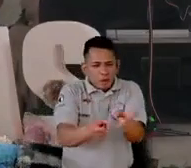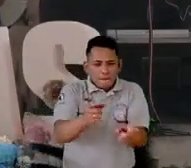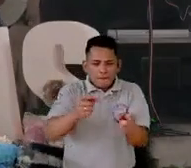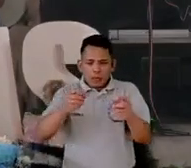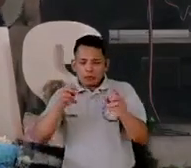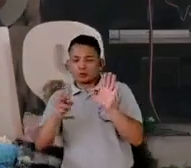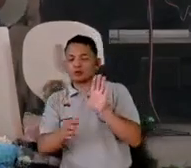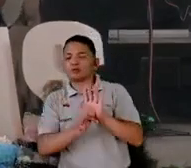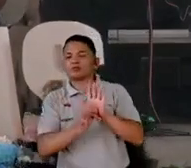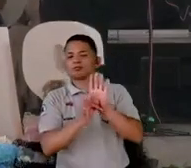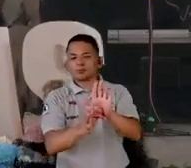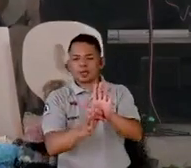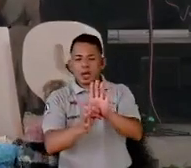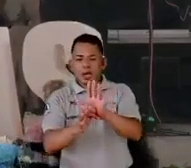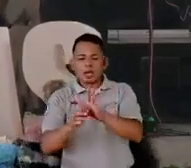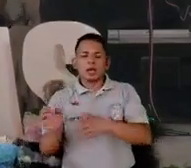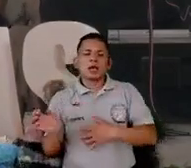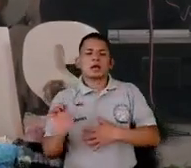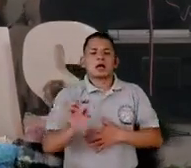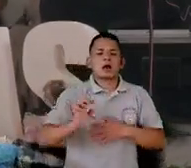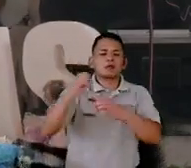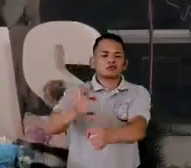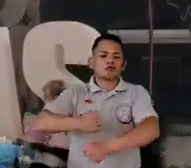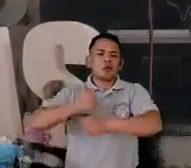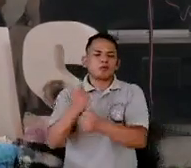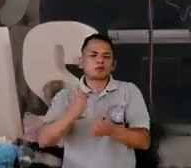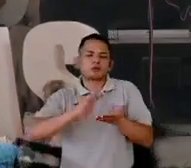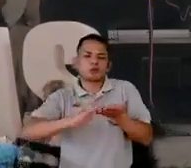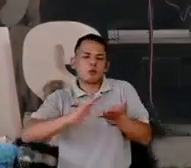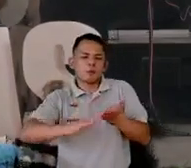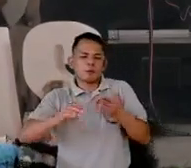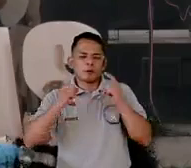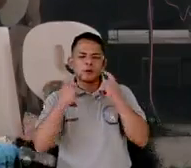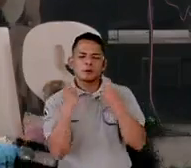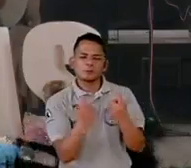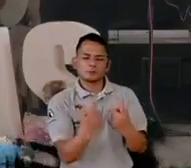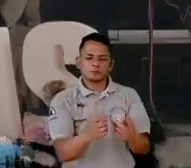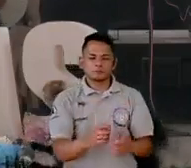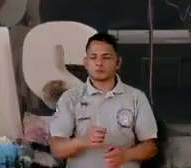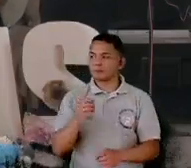que este evangelio es poder para perdón de pecados. Oye,